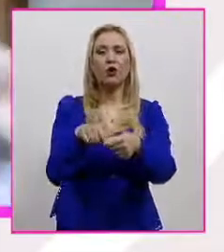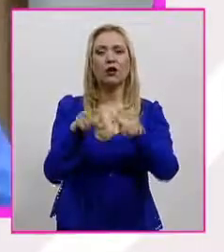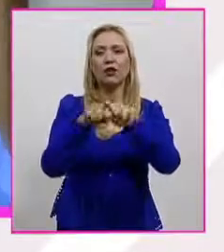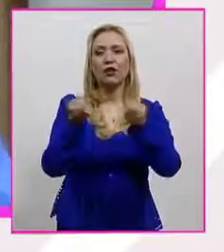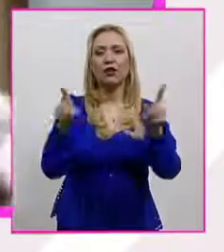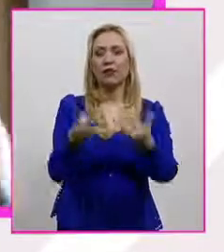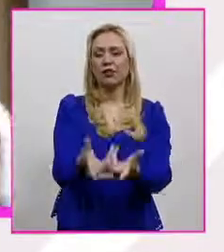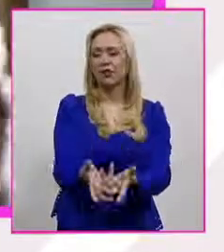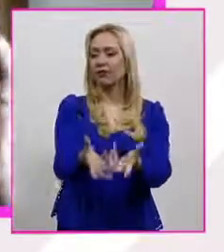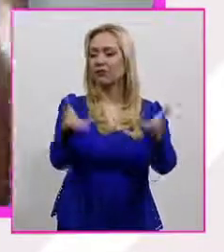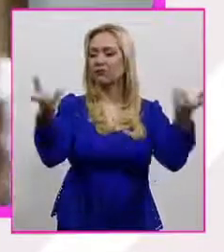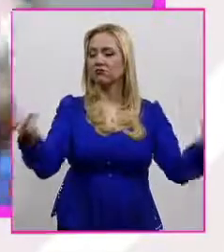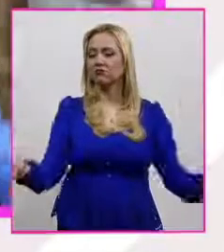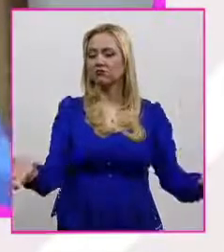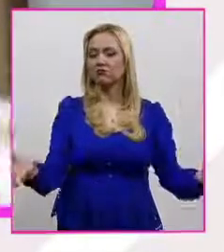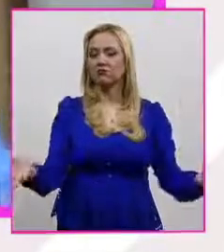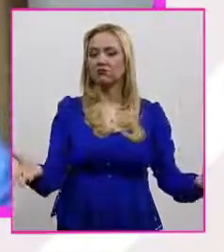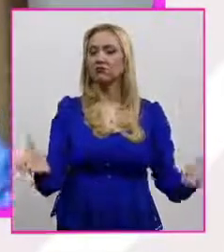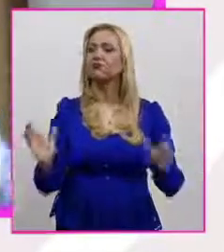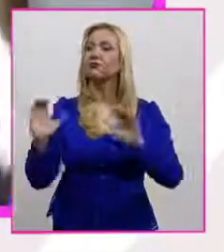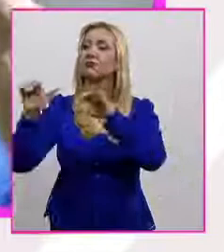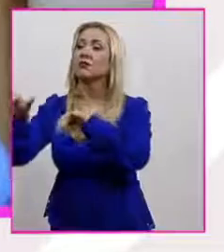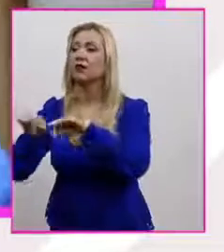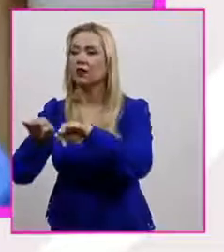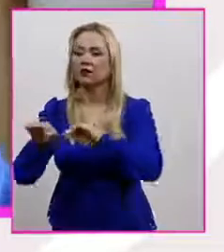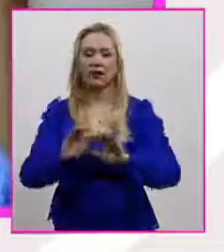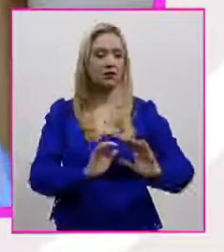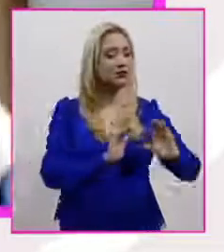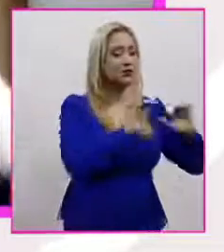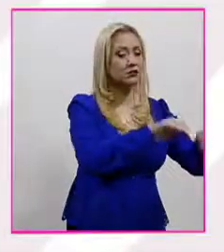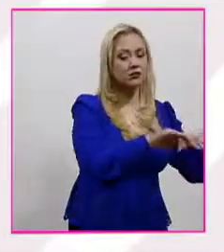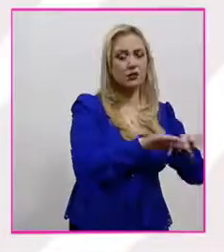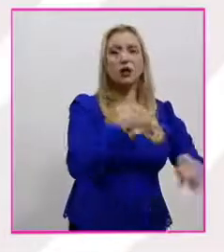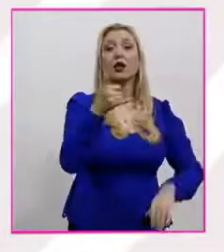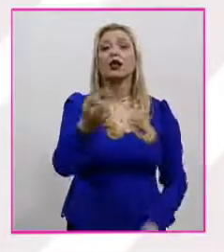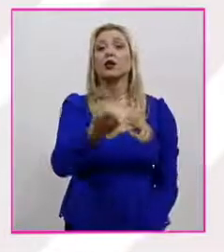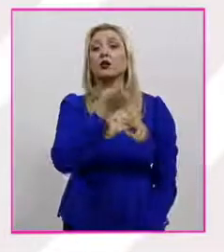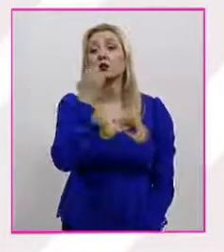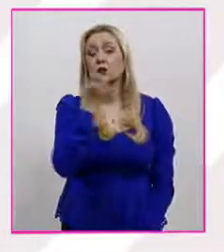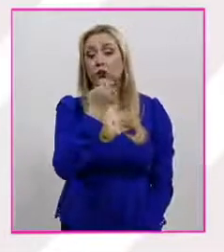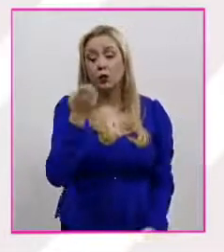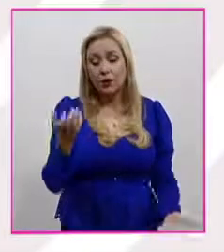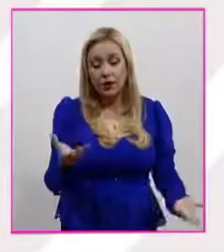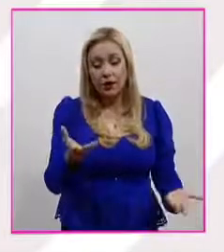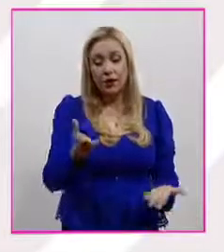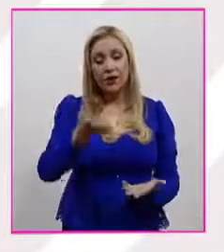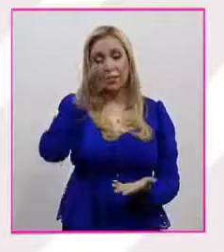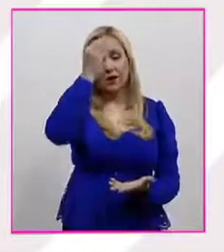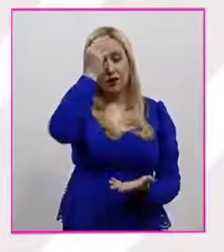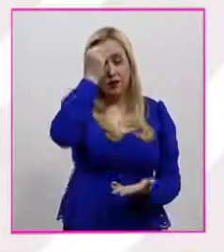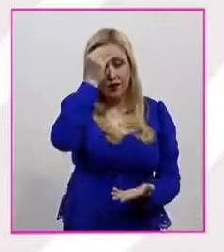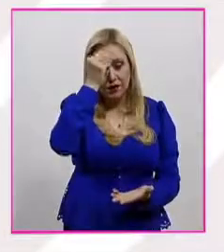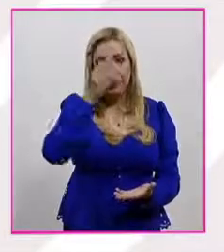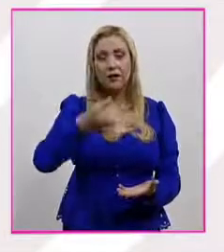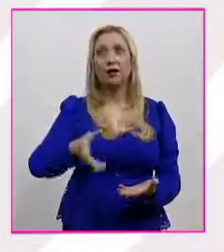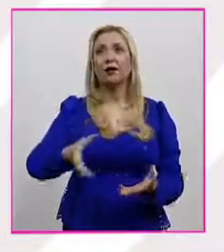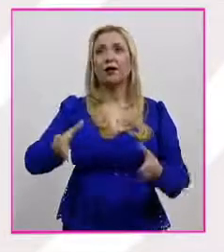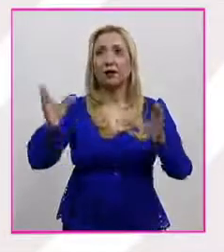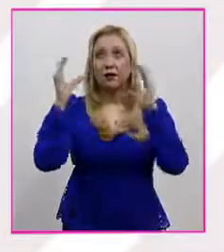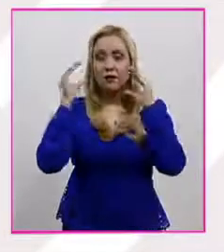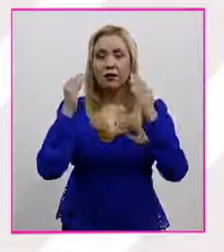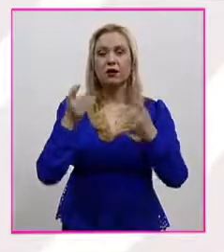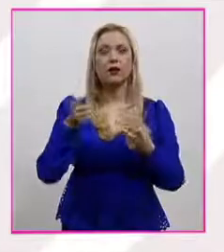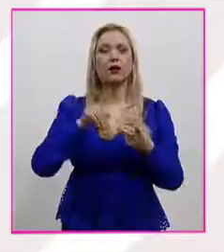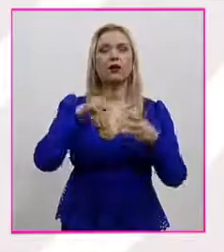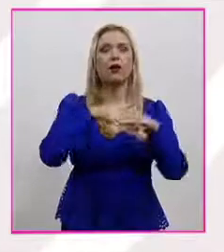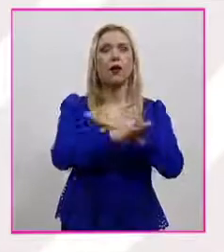de acceso, no solo al tipo de ocupación, sino a la educación que recibes, al tipo de trato que recibes en las